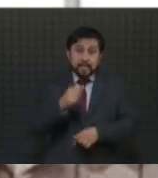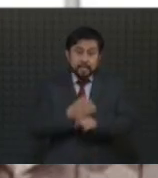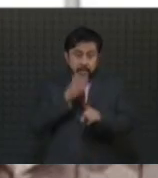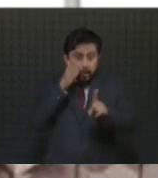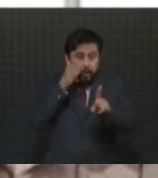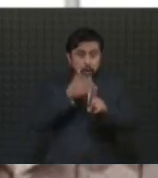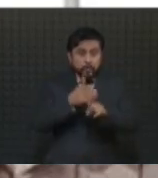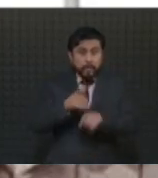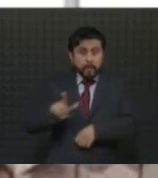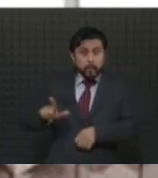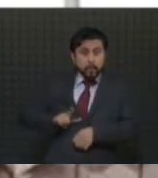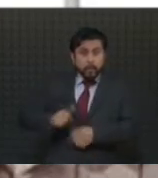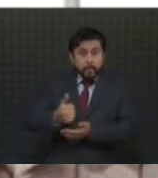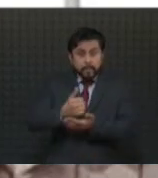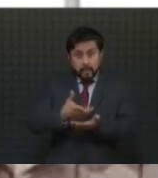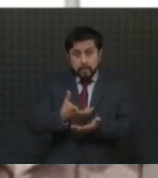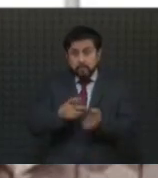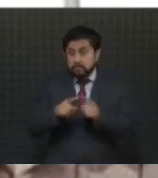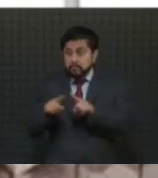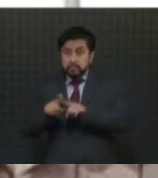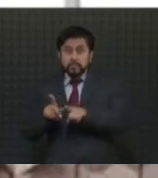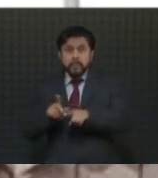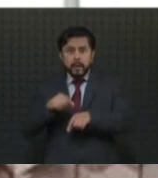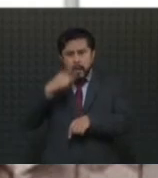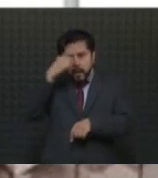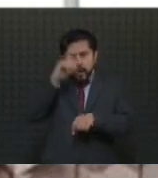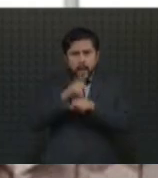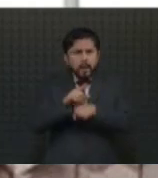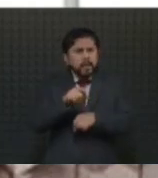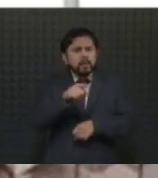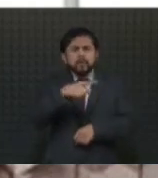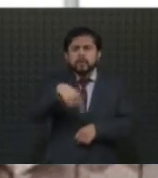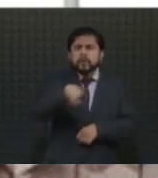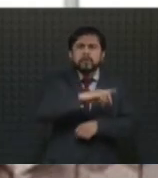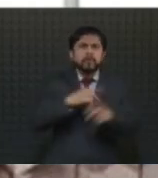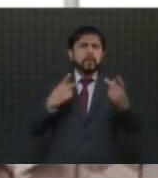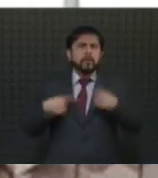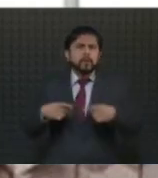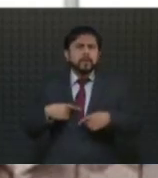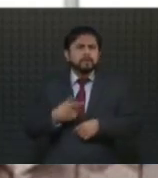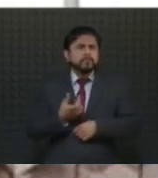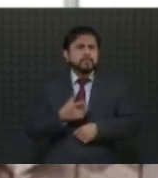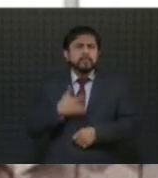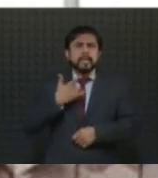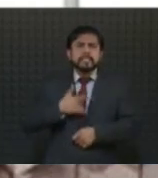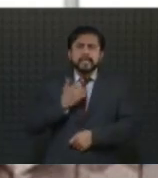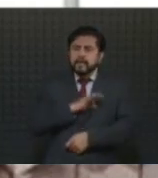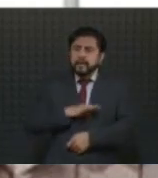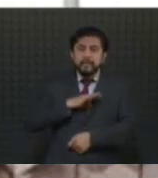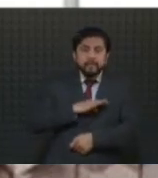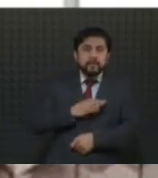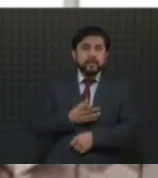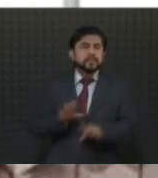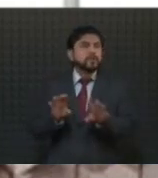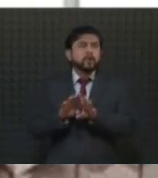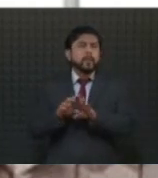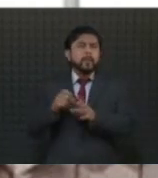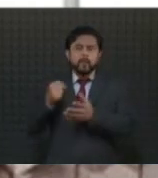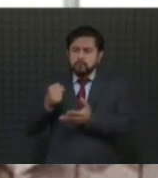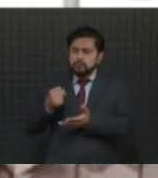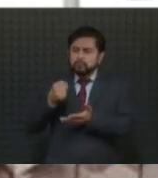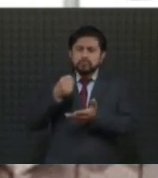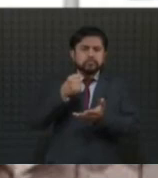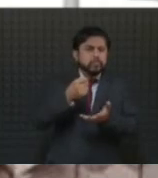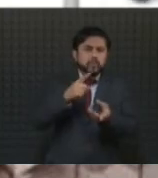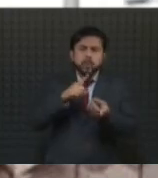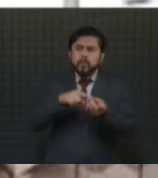a la ciudadanía, a la gente, a hacer feliz a la ciudadanía, de distintas maneras. Entregando los recursos del pueblo,